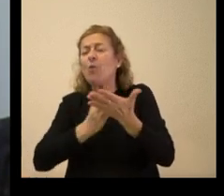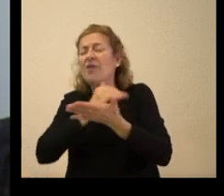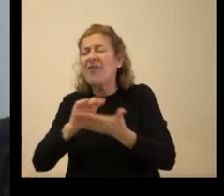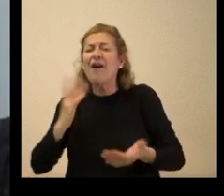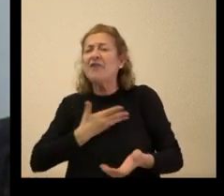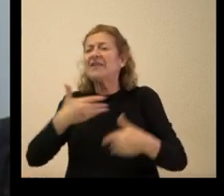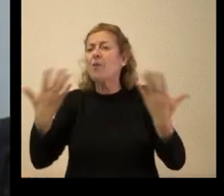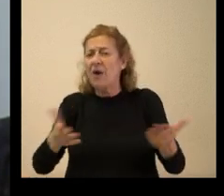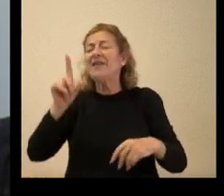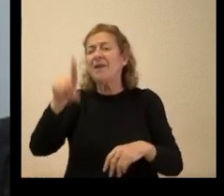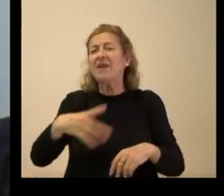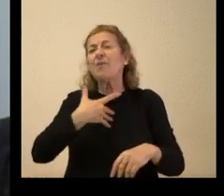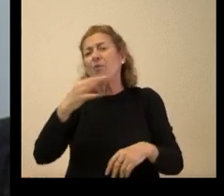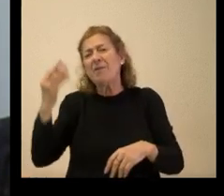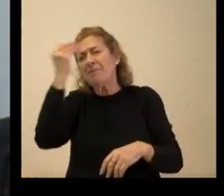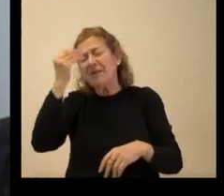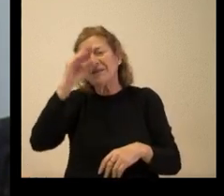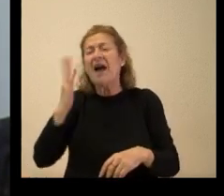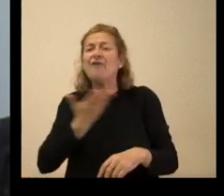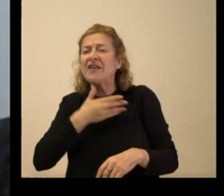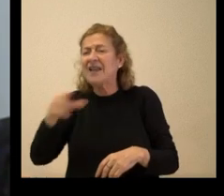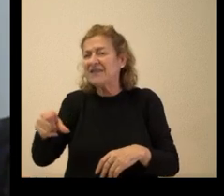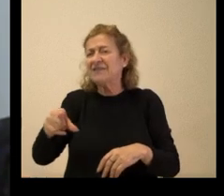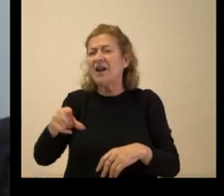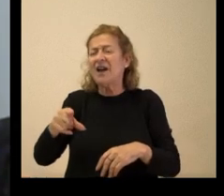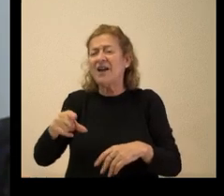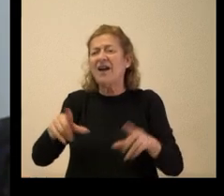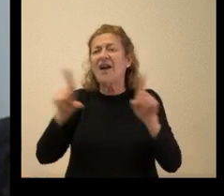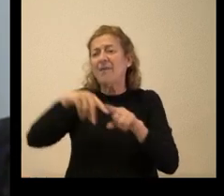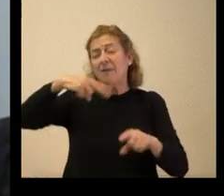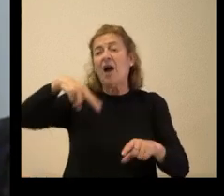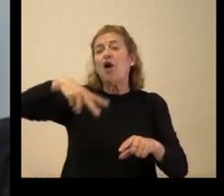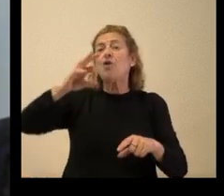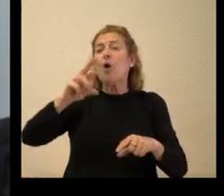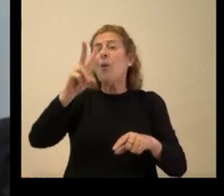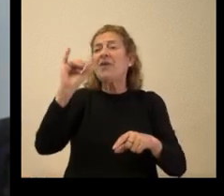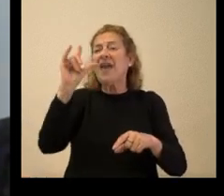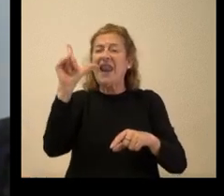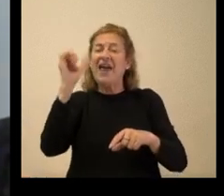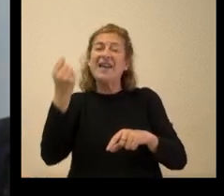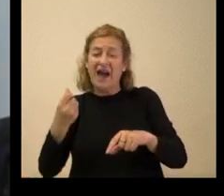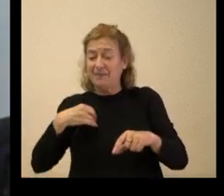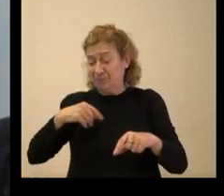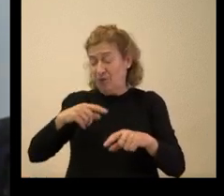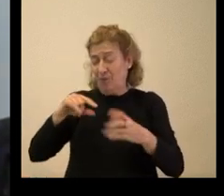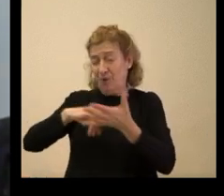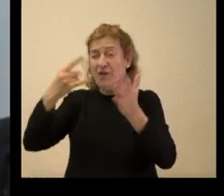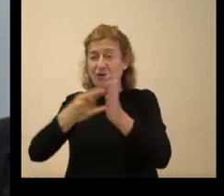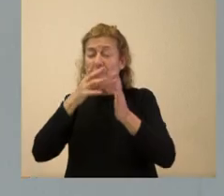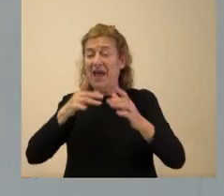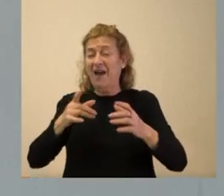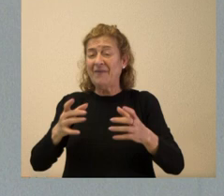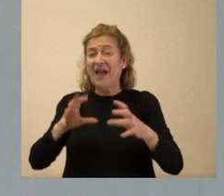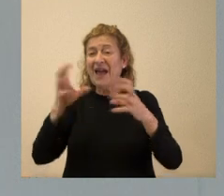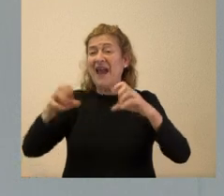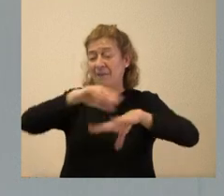también cómo piensa que podría afectar esta medida novier casi definitivamente no llega el proyecto de la Macro granja Muchas gracias